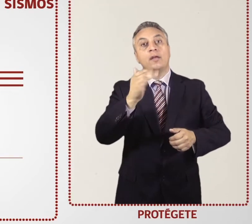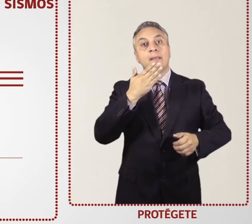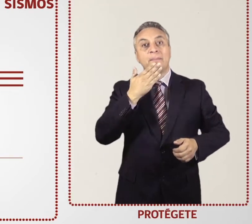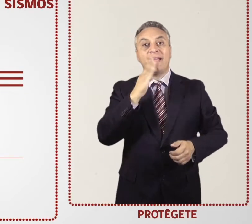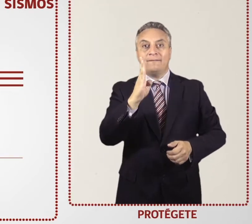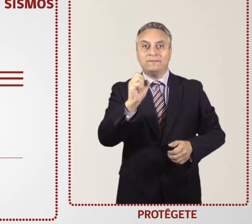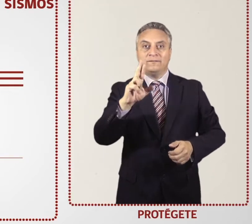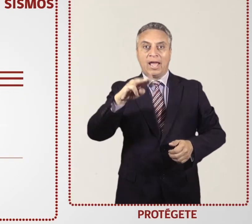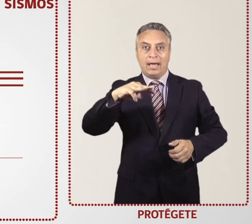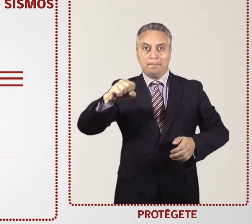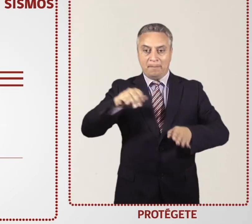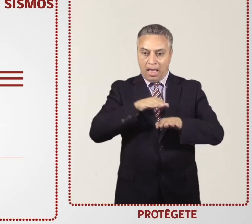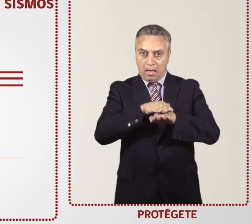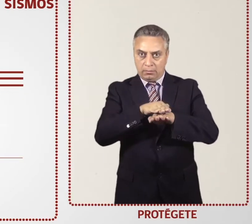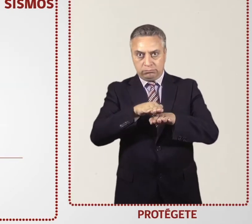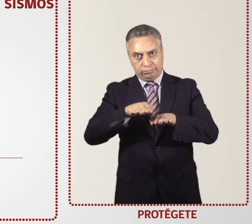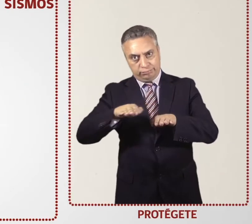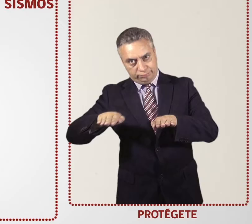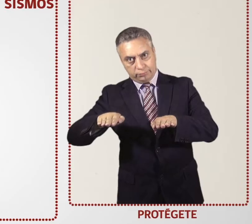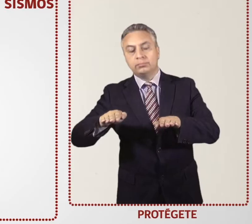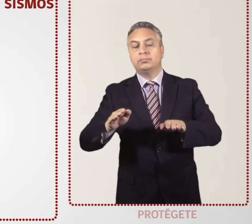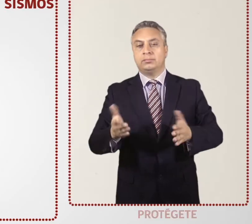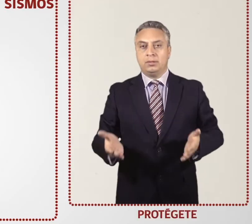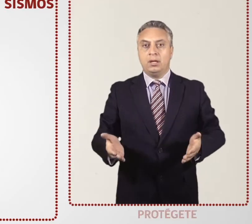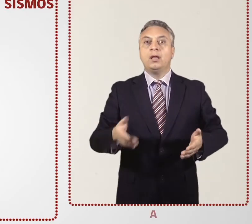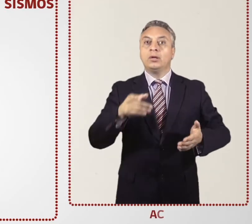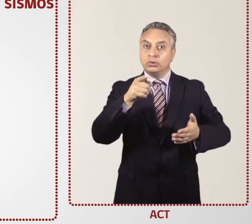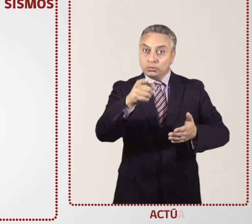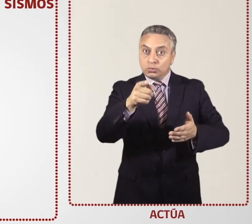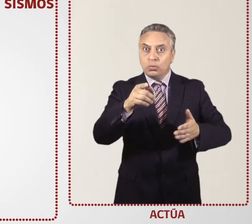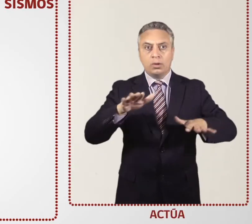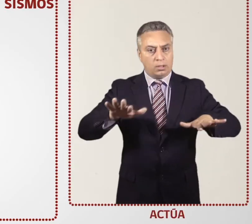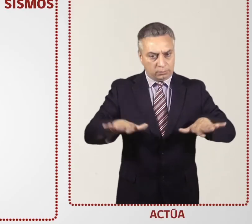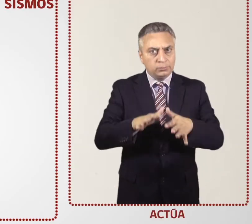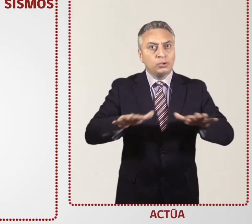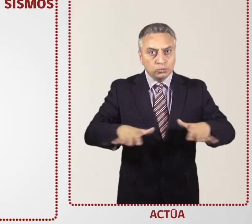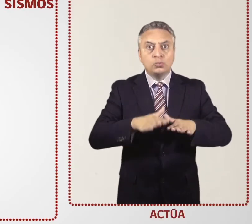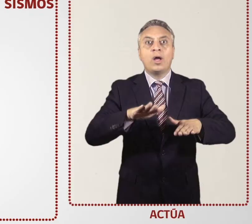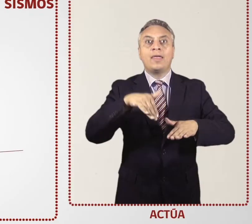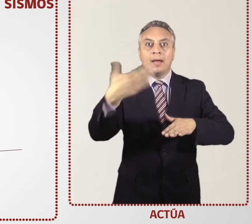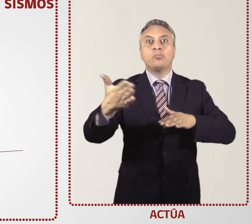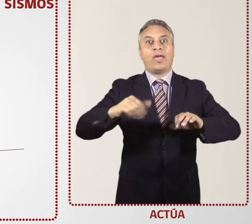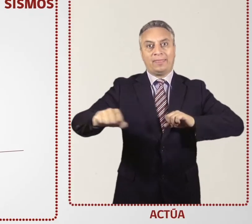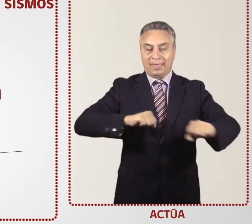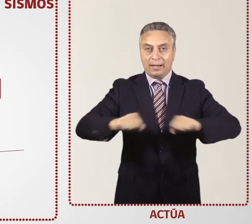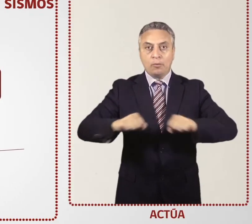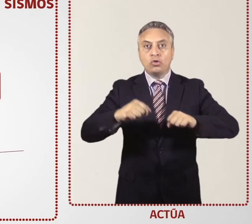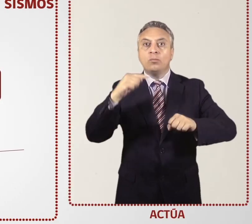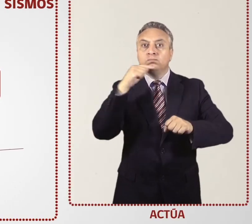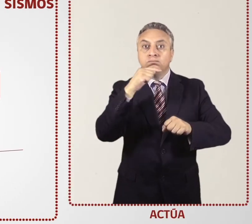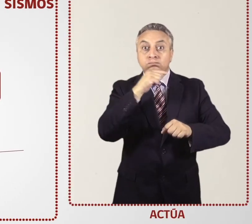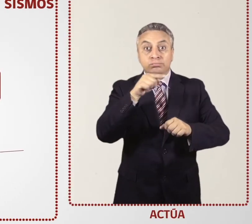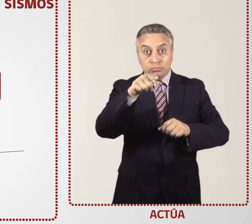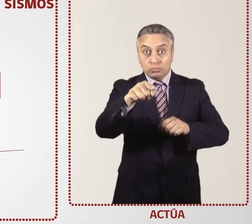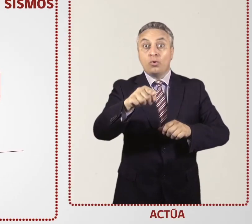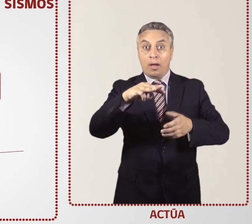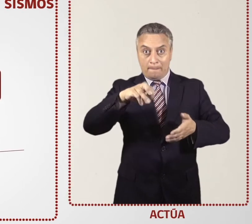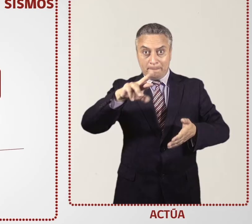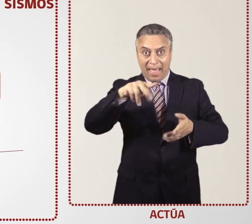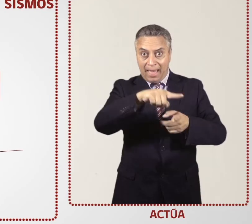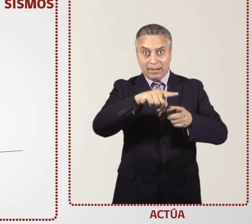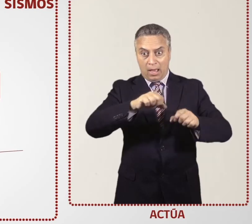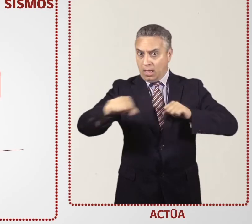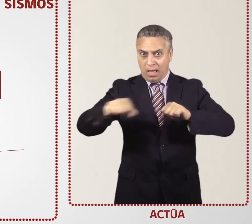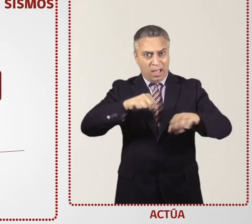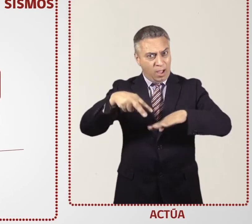o acércate a la berma en autopistas rurales. Actúa después de un terremoto. Si estás en la costa y